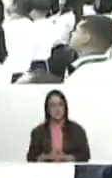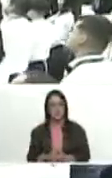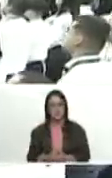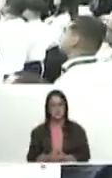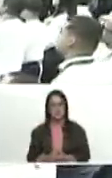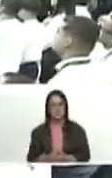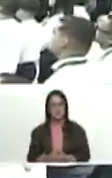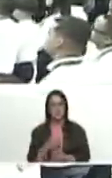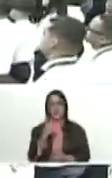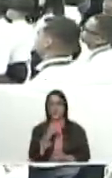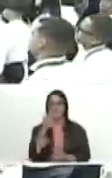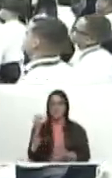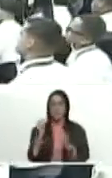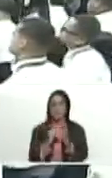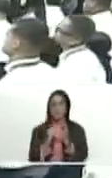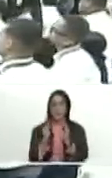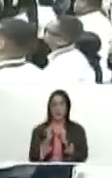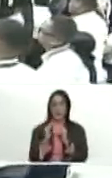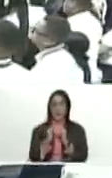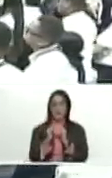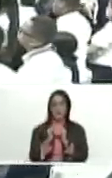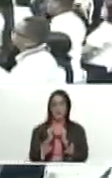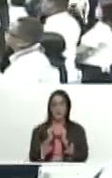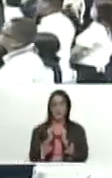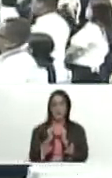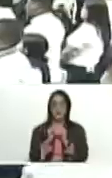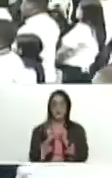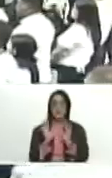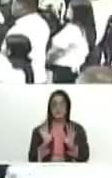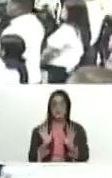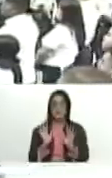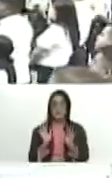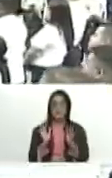En esas 400.000 viviendas que vienen de 5 millones,